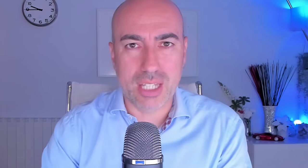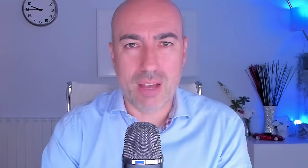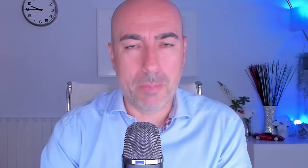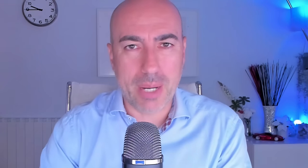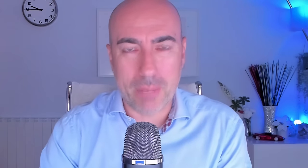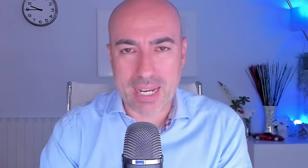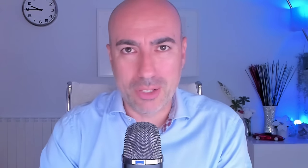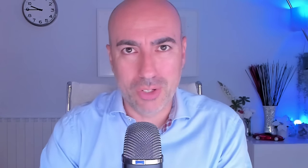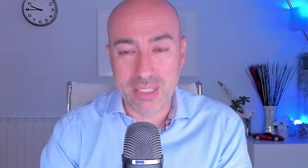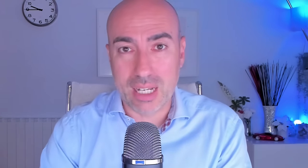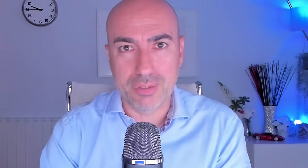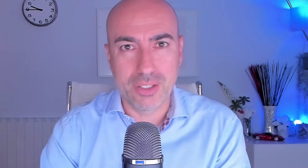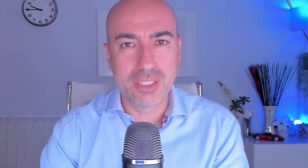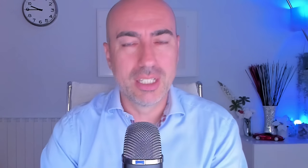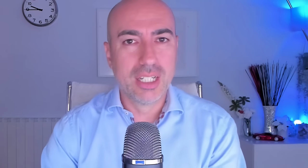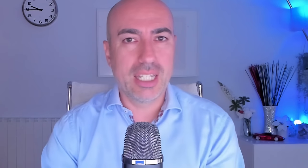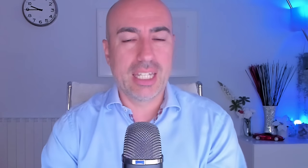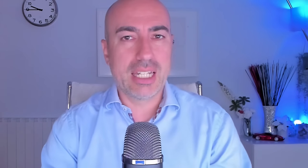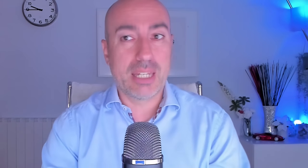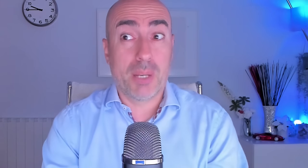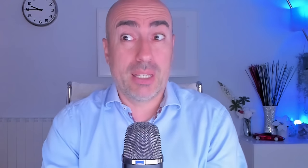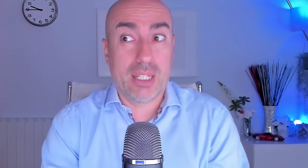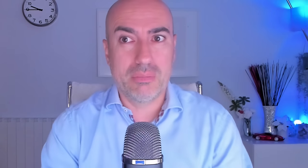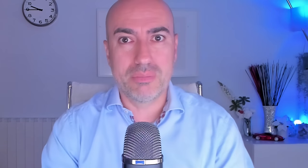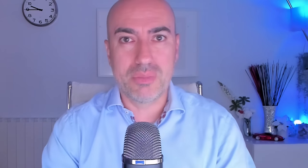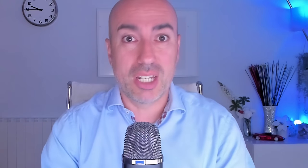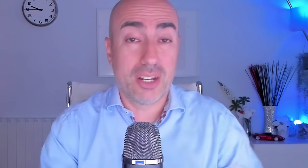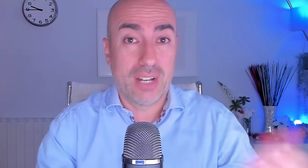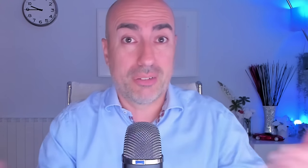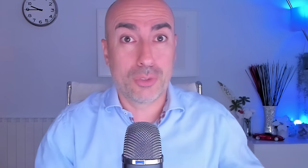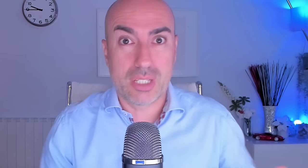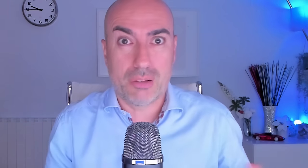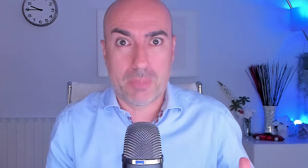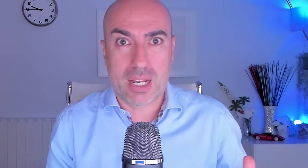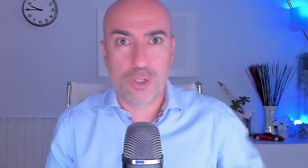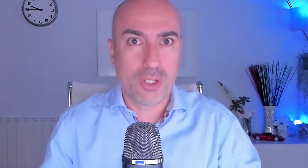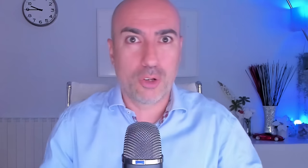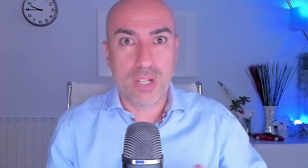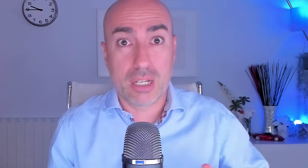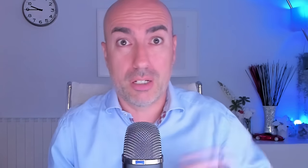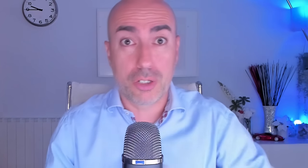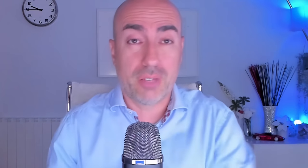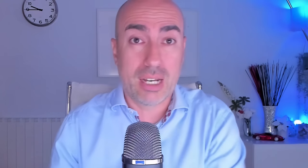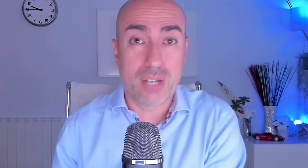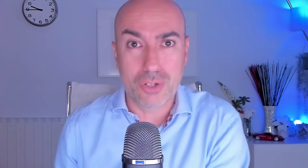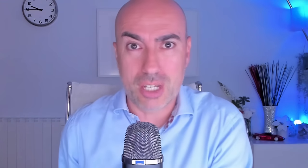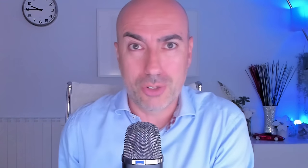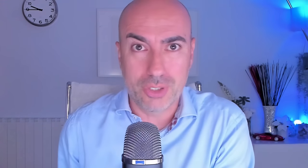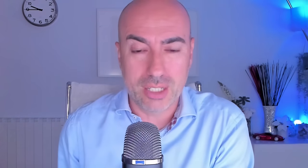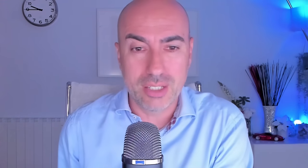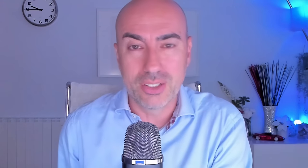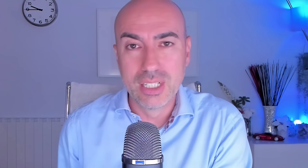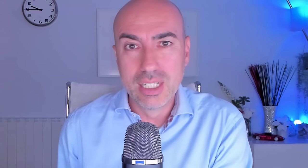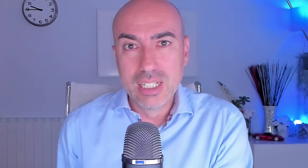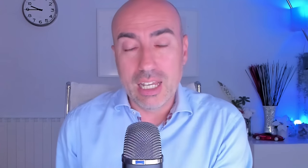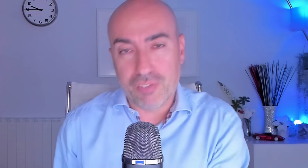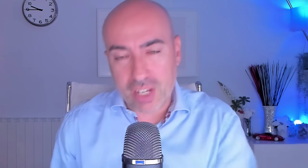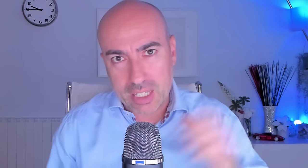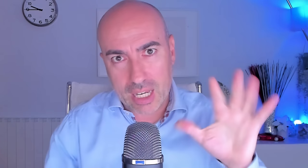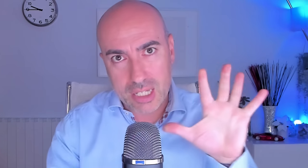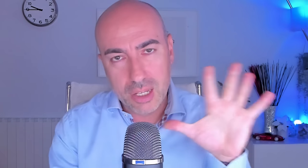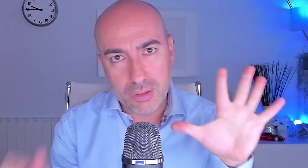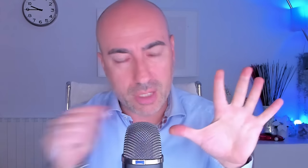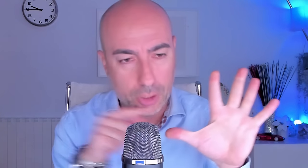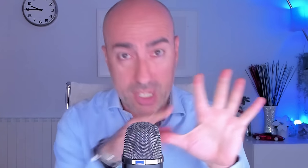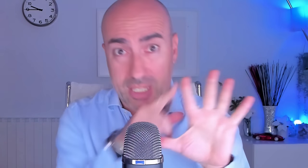para mí esto estaba preparado con antelación y simplemente se dieron la circunstancia para que los medios de comunicación asociaran una cosa con otra no eh